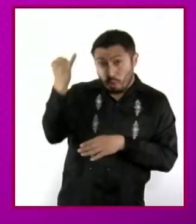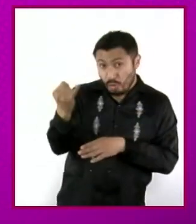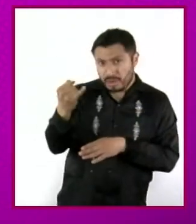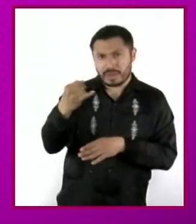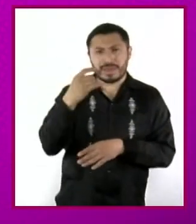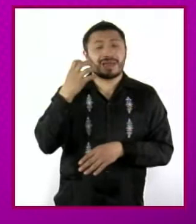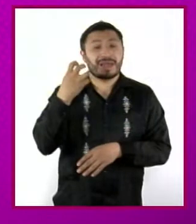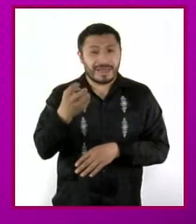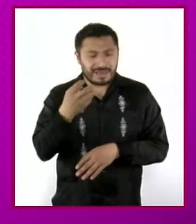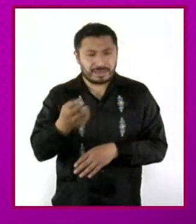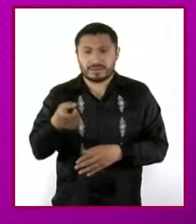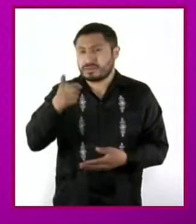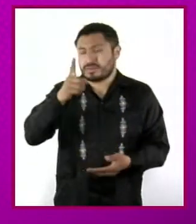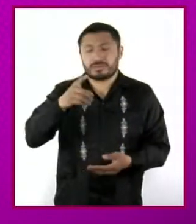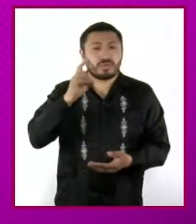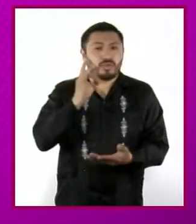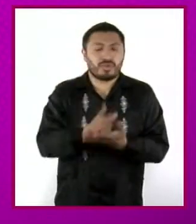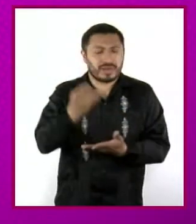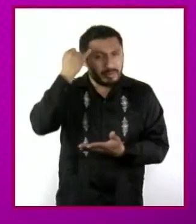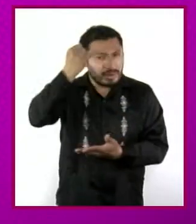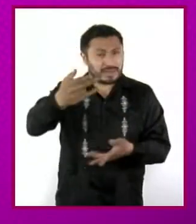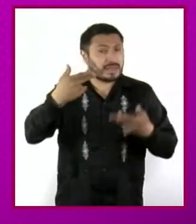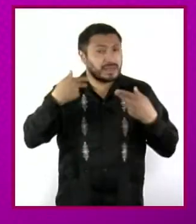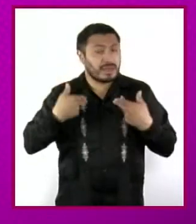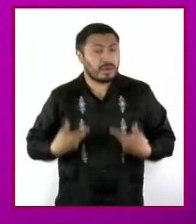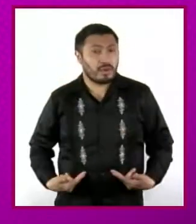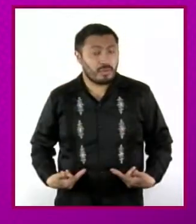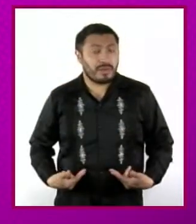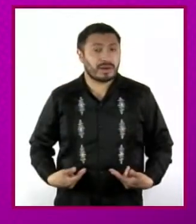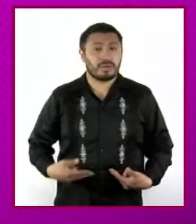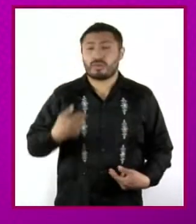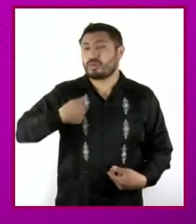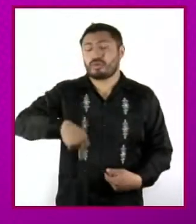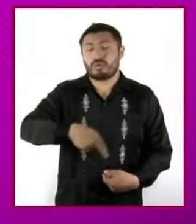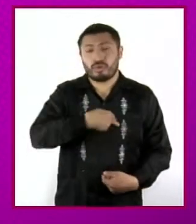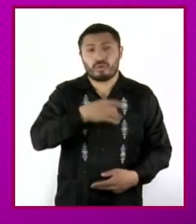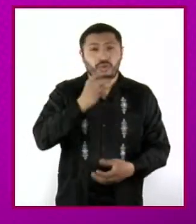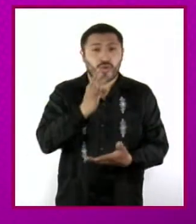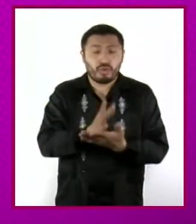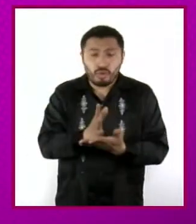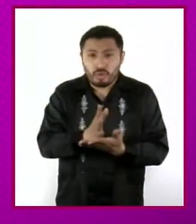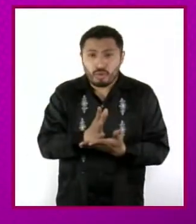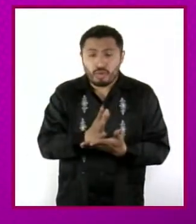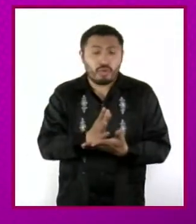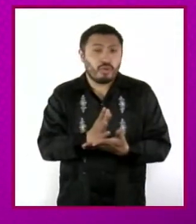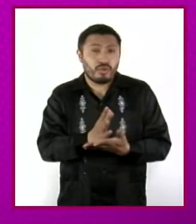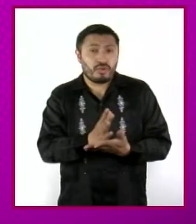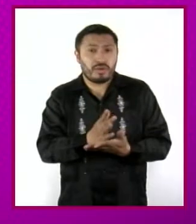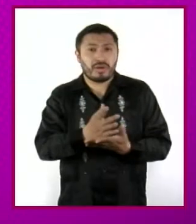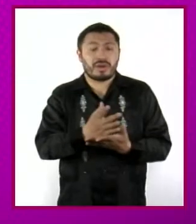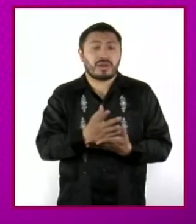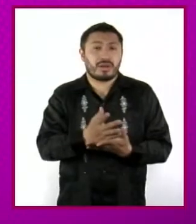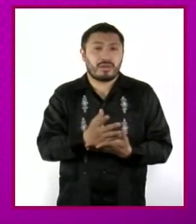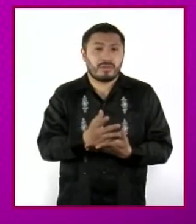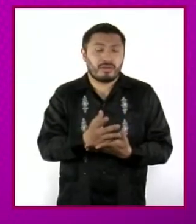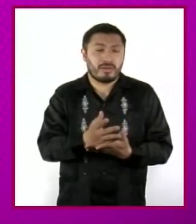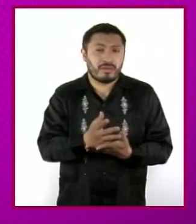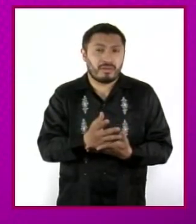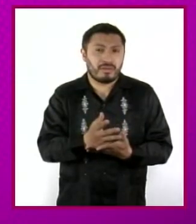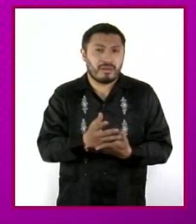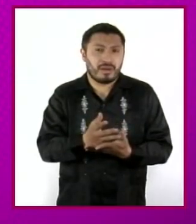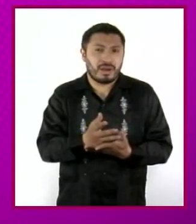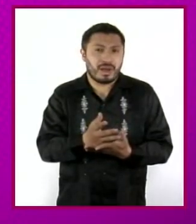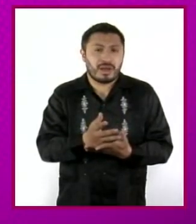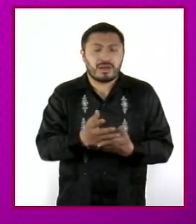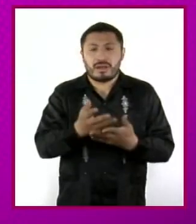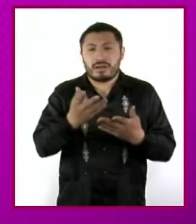es muy propia del ser humano. Somos de las únicas especies que tenemos la conciencia de que nos vamos a morir